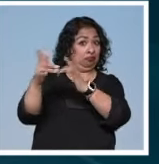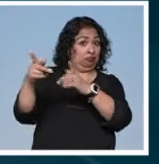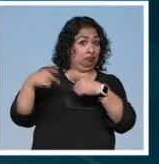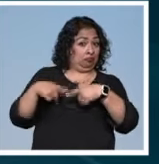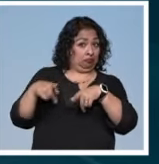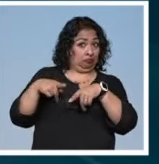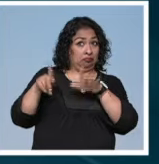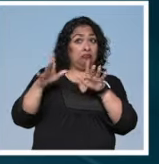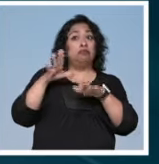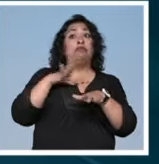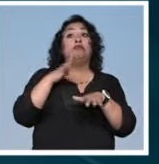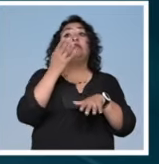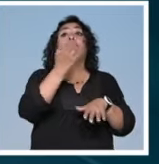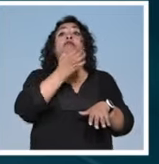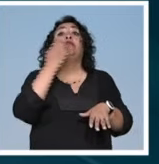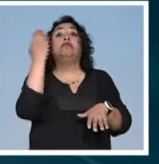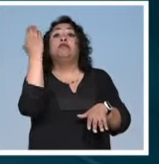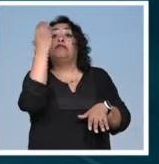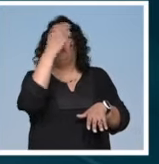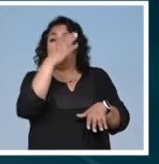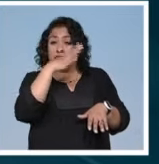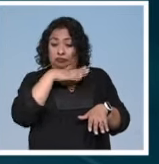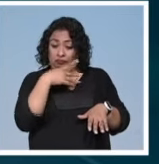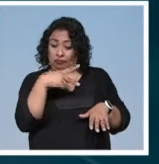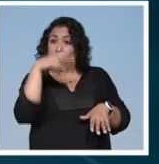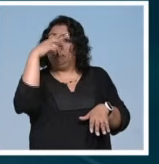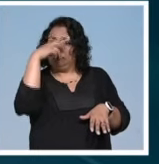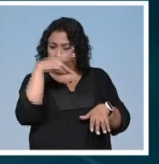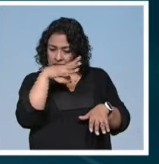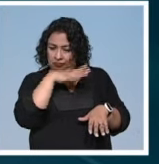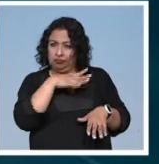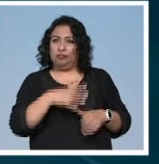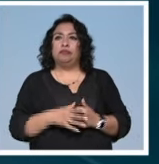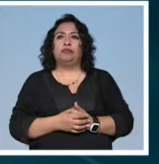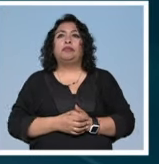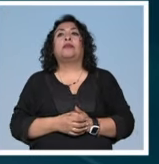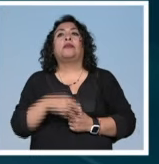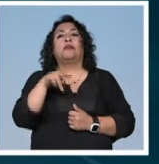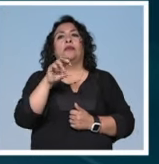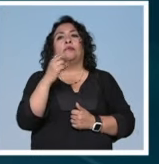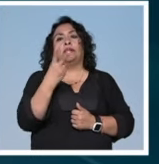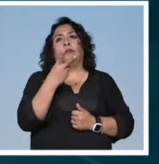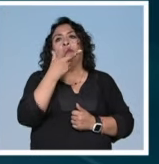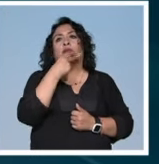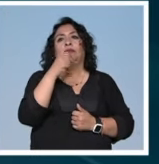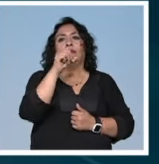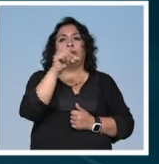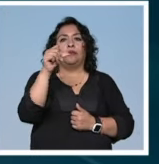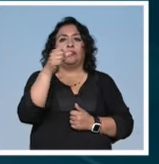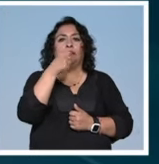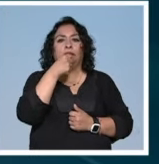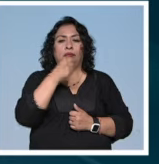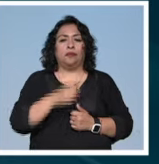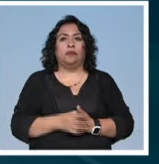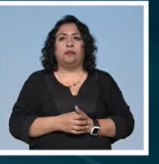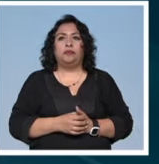que hay una escuela de fotografía mexicana. Noticias 22, Alberto Aranda.